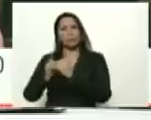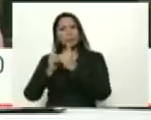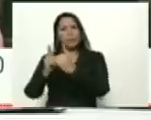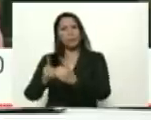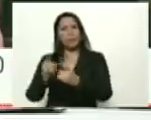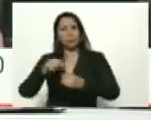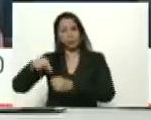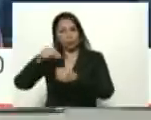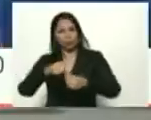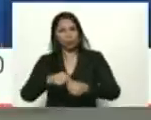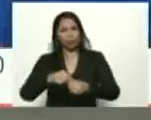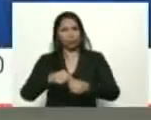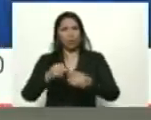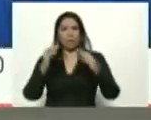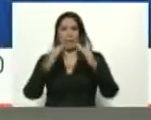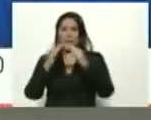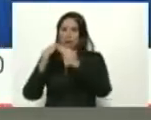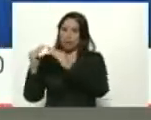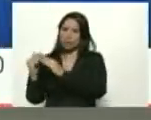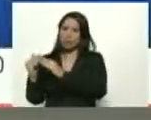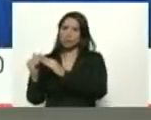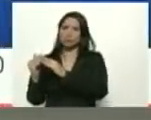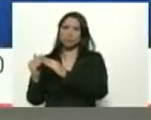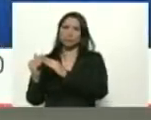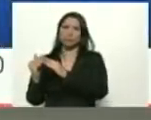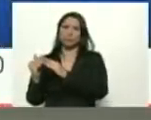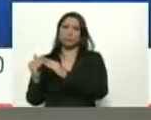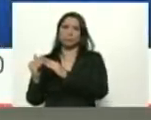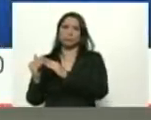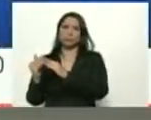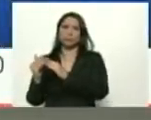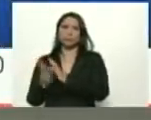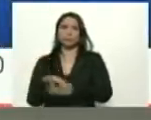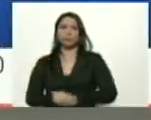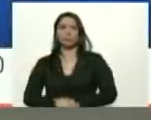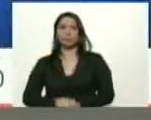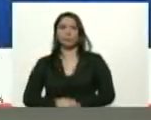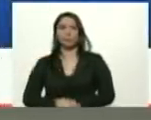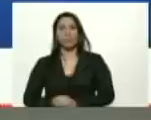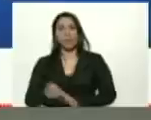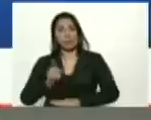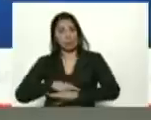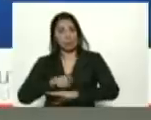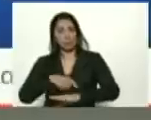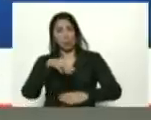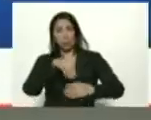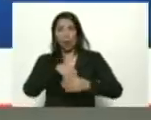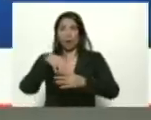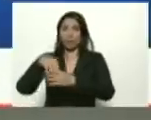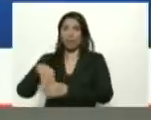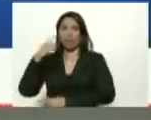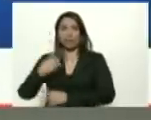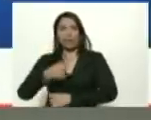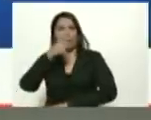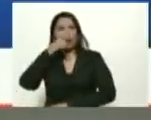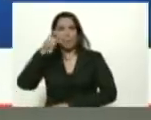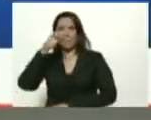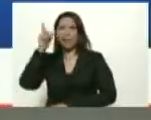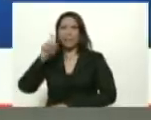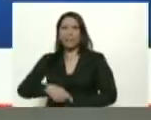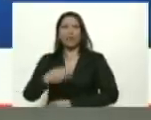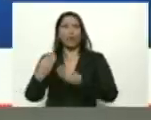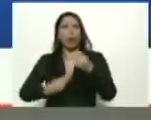sembradío en la casa, en el hogar, es en este tiempo de cuarentena, y además ve cómo la